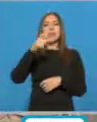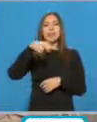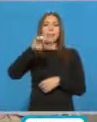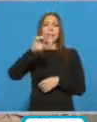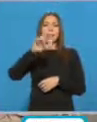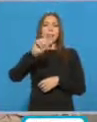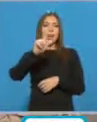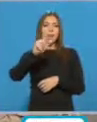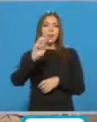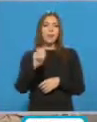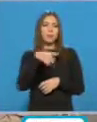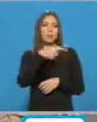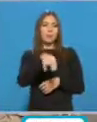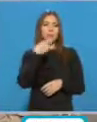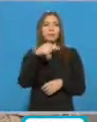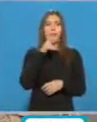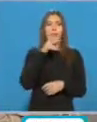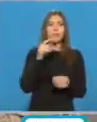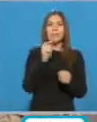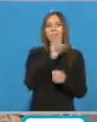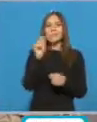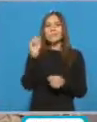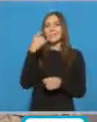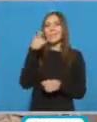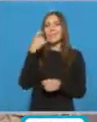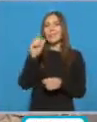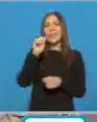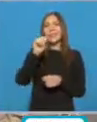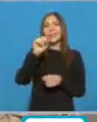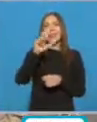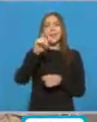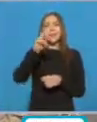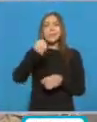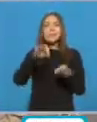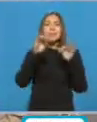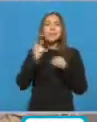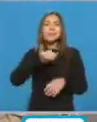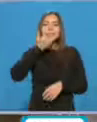Atectacpocon. Creo que me equivoqué un poco, pero bueno, no lo pronuncio muy bien.